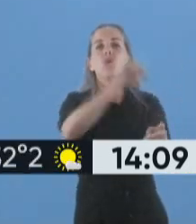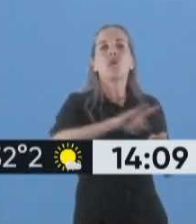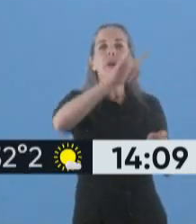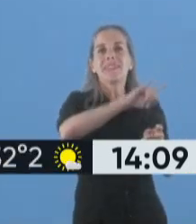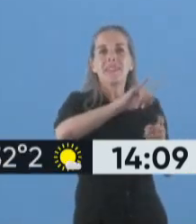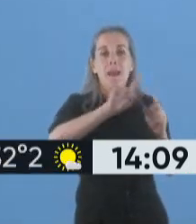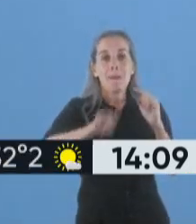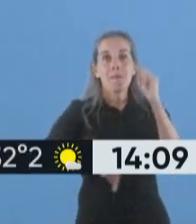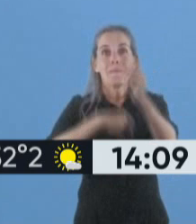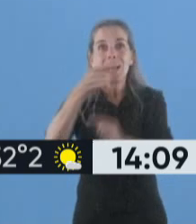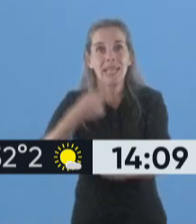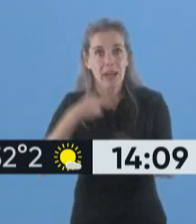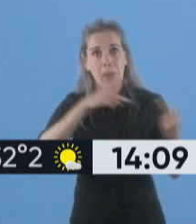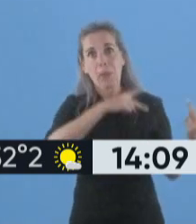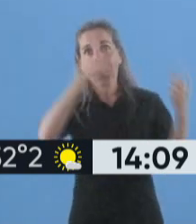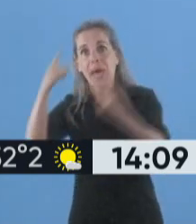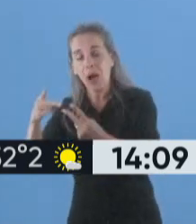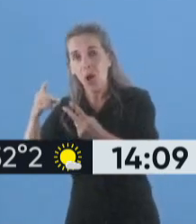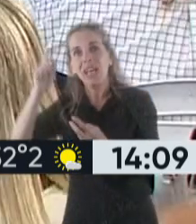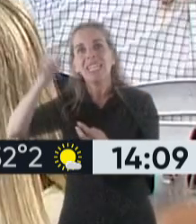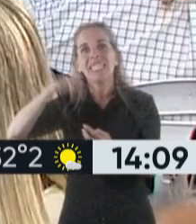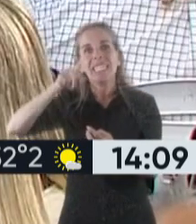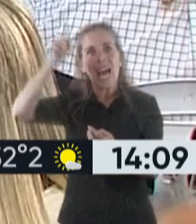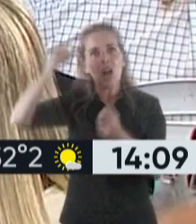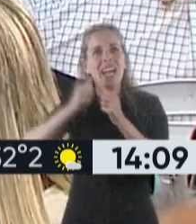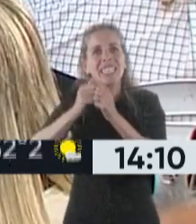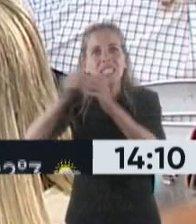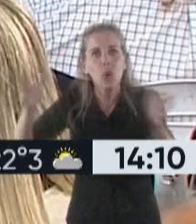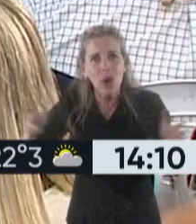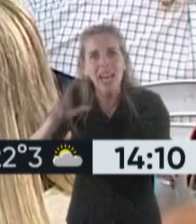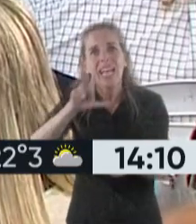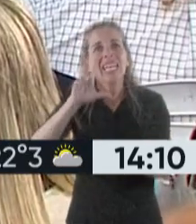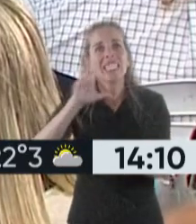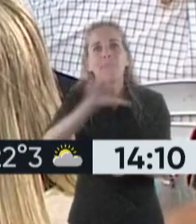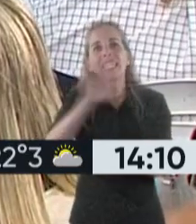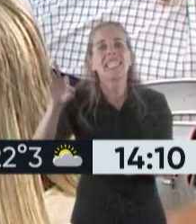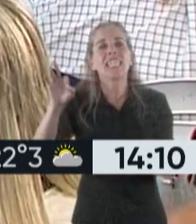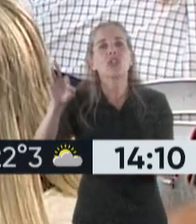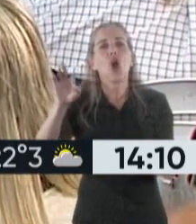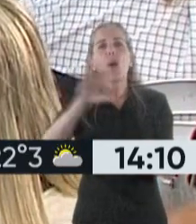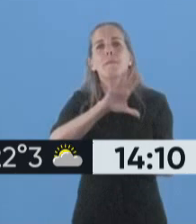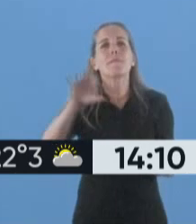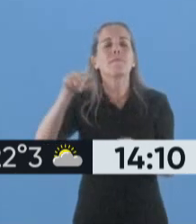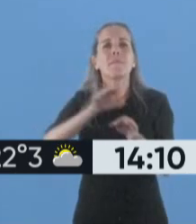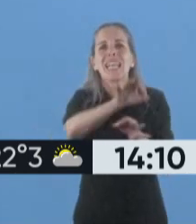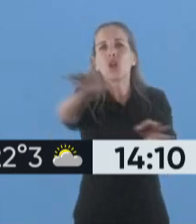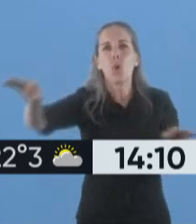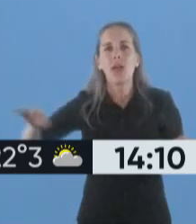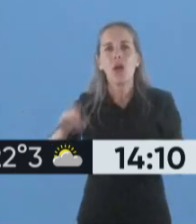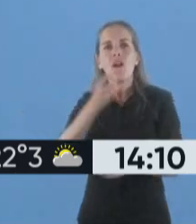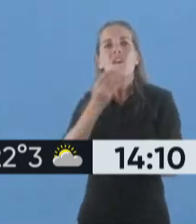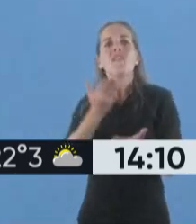Y mañana me voy al Chaco a inaugurar 3.500 metros cuadrados de la Facultad de Arte y Diseño